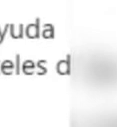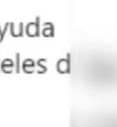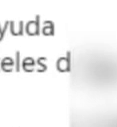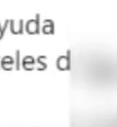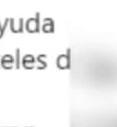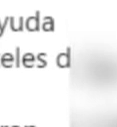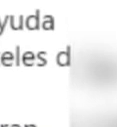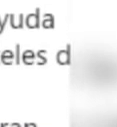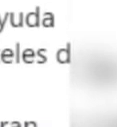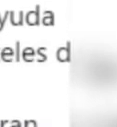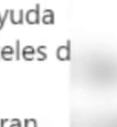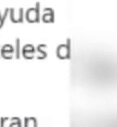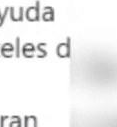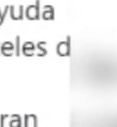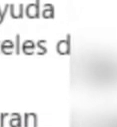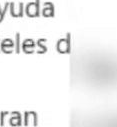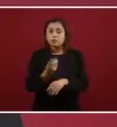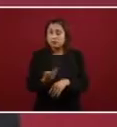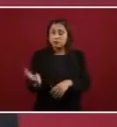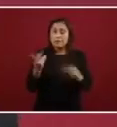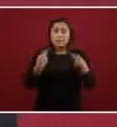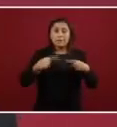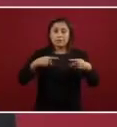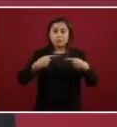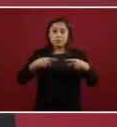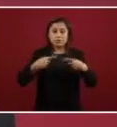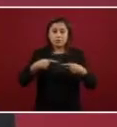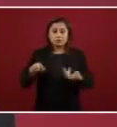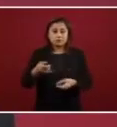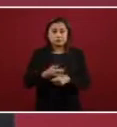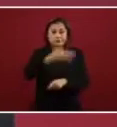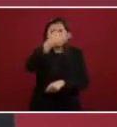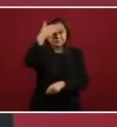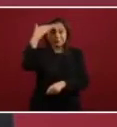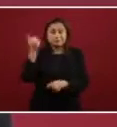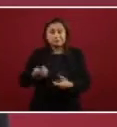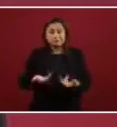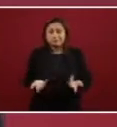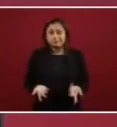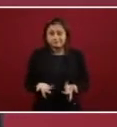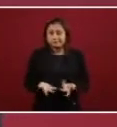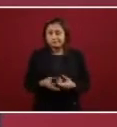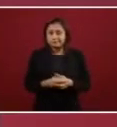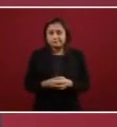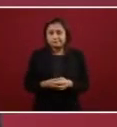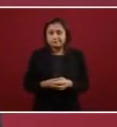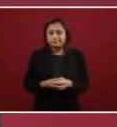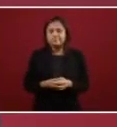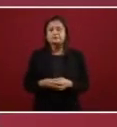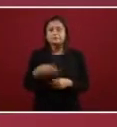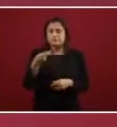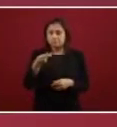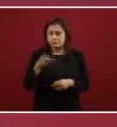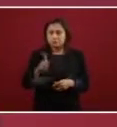no obstante el presidente andrés manuel lópez obrador sólo agradeció la ayuda y dijo que no permitirá la intromisión del extranjero en la